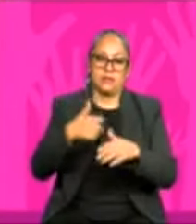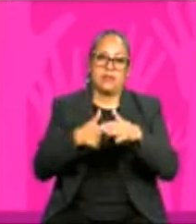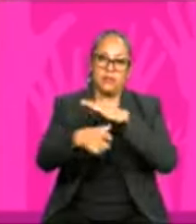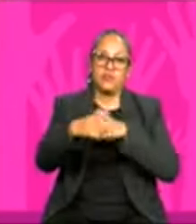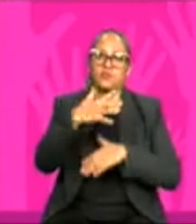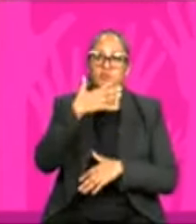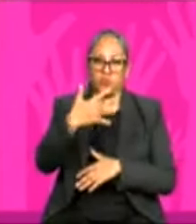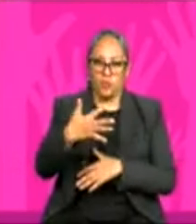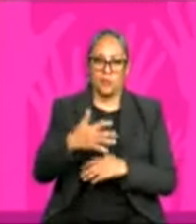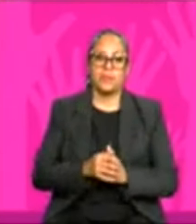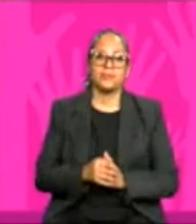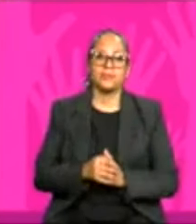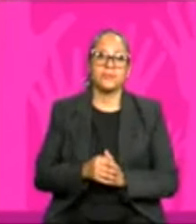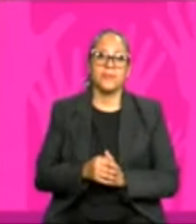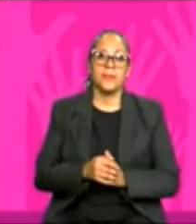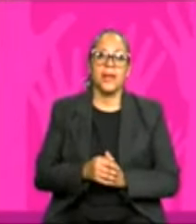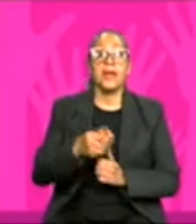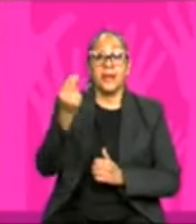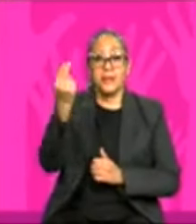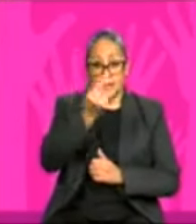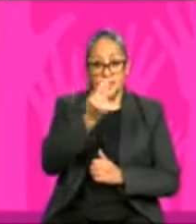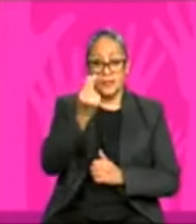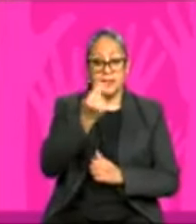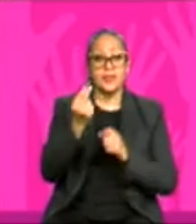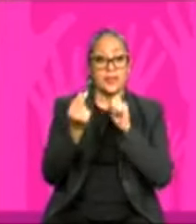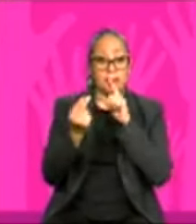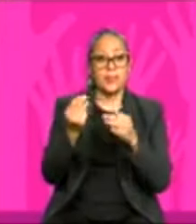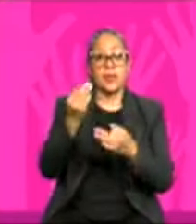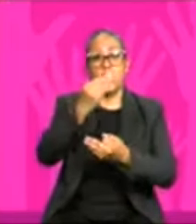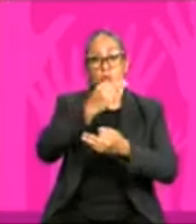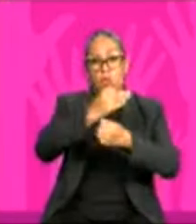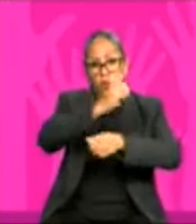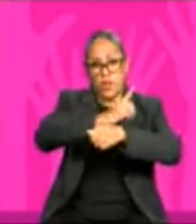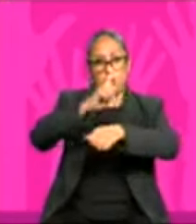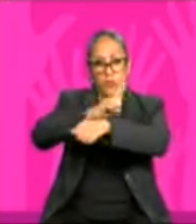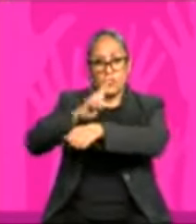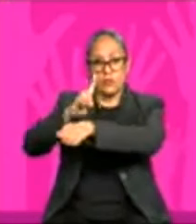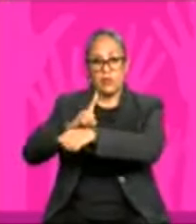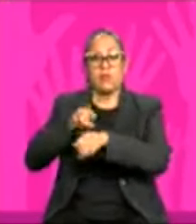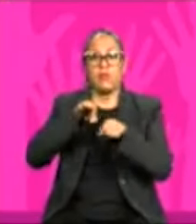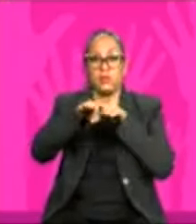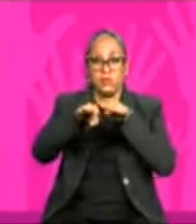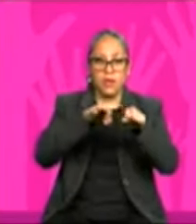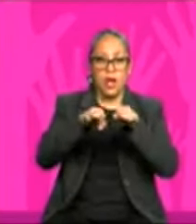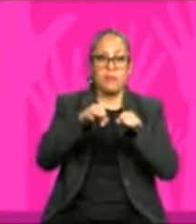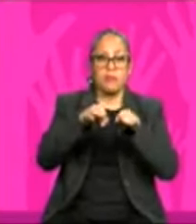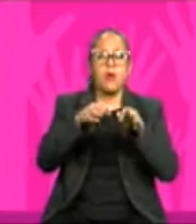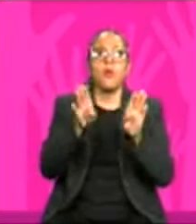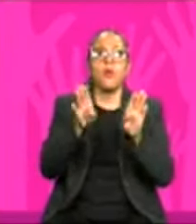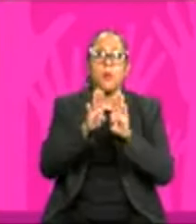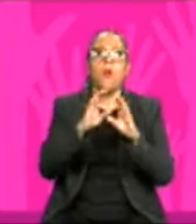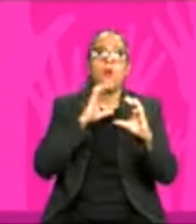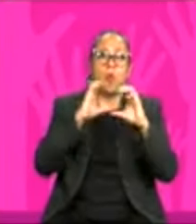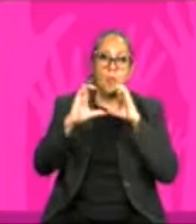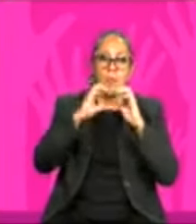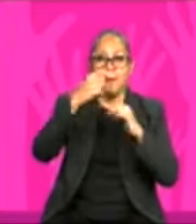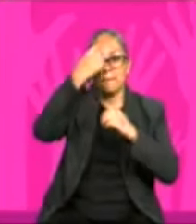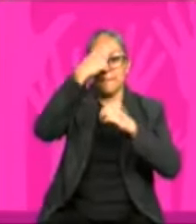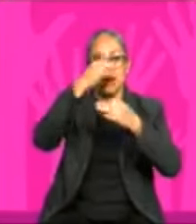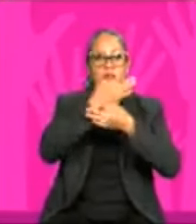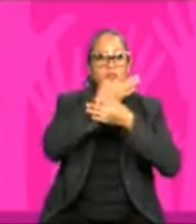a tener que hacer a toda la ciudadanía todos los días un trabajo permanente de comunicación para